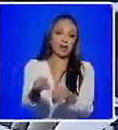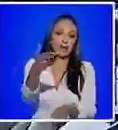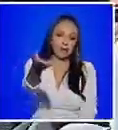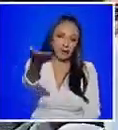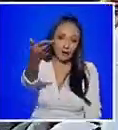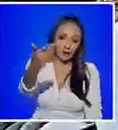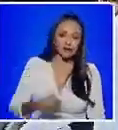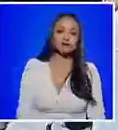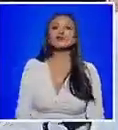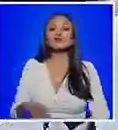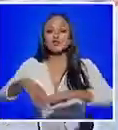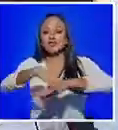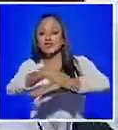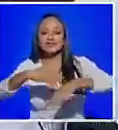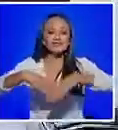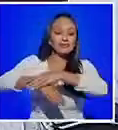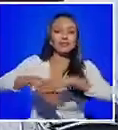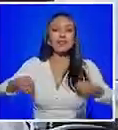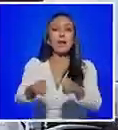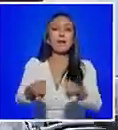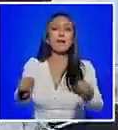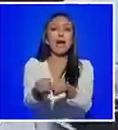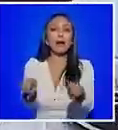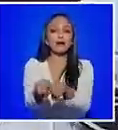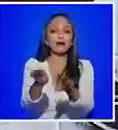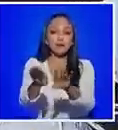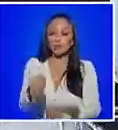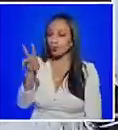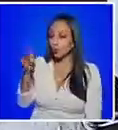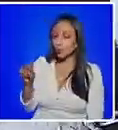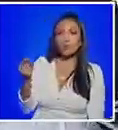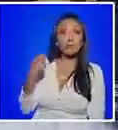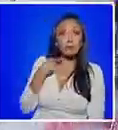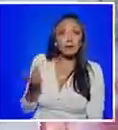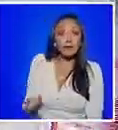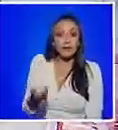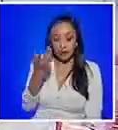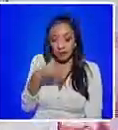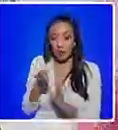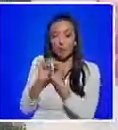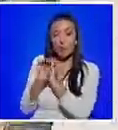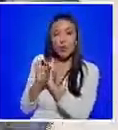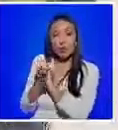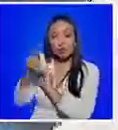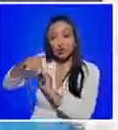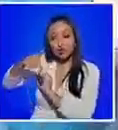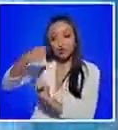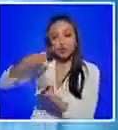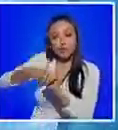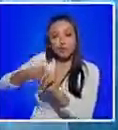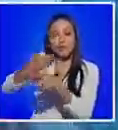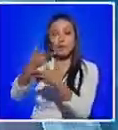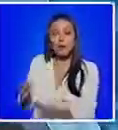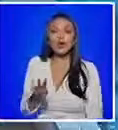la tenemos su talla, véngase, no se vaya a perder las promociones en el mercado de las cuadras. Mire,